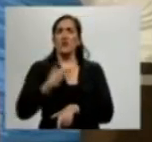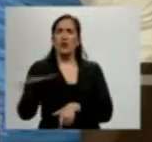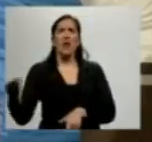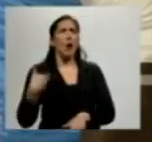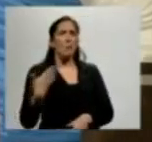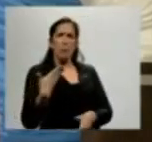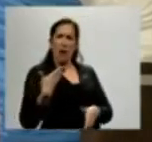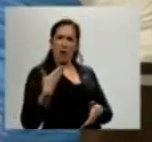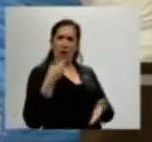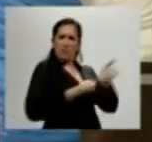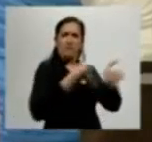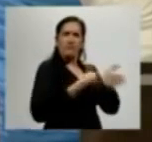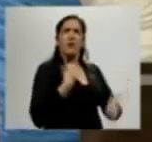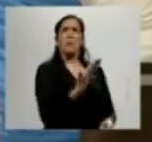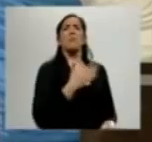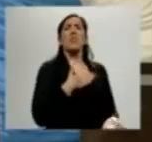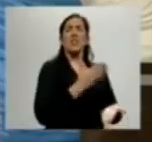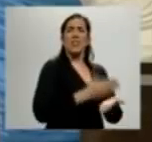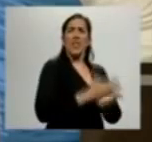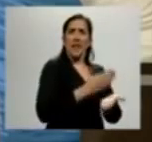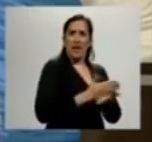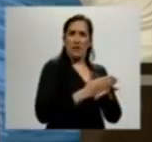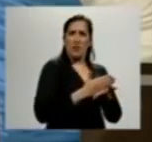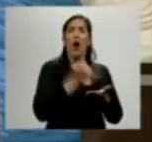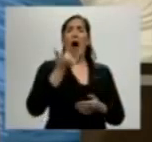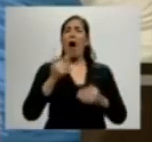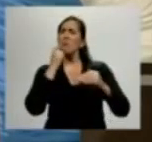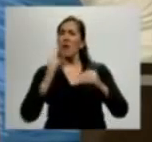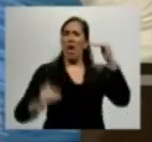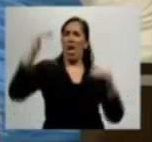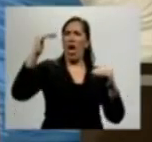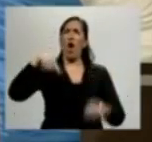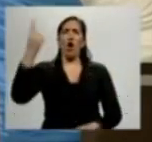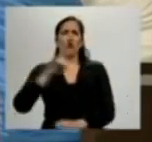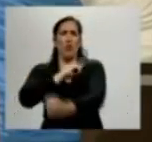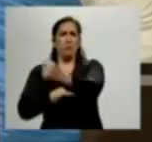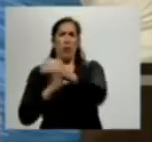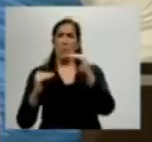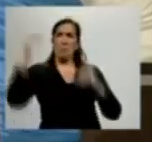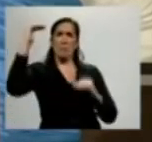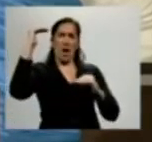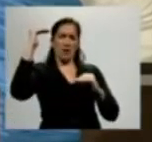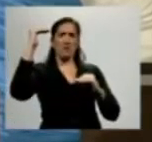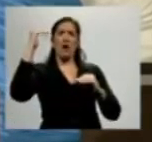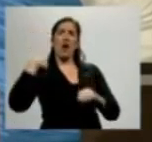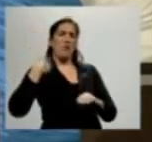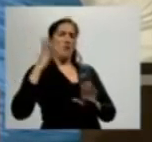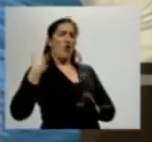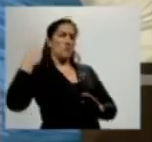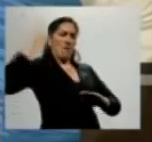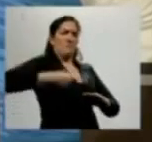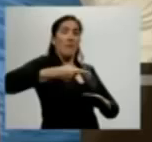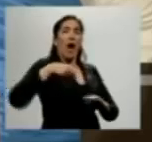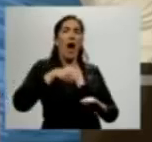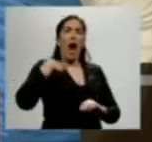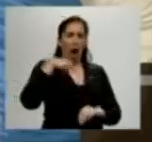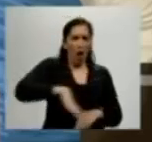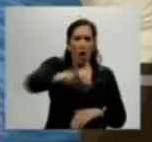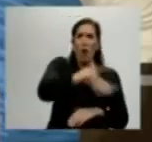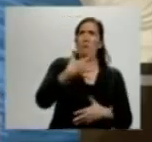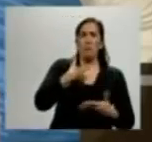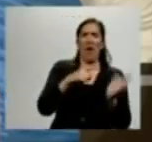derechos frente a sectores de posición de mayor fuerza, de posición dominante, y que es necesario a